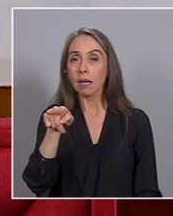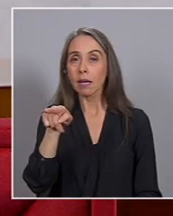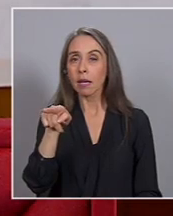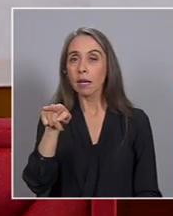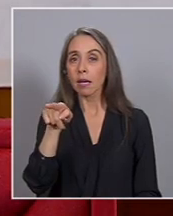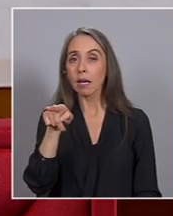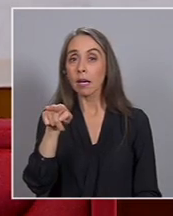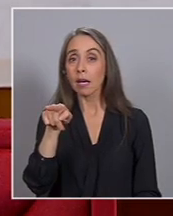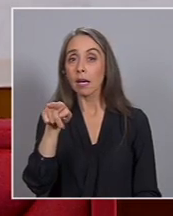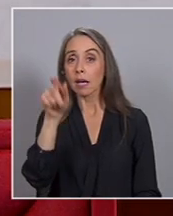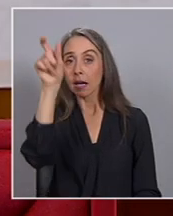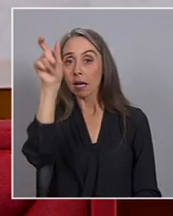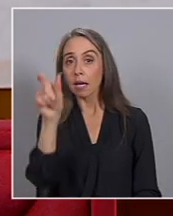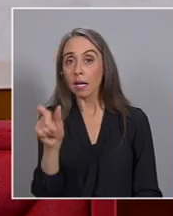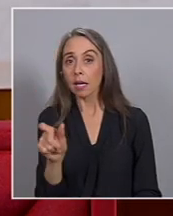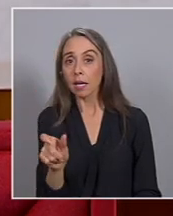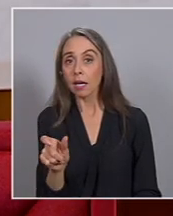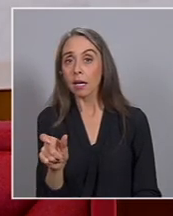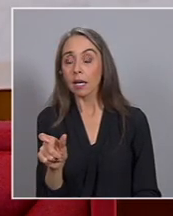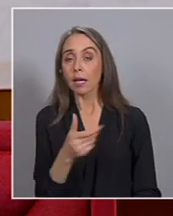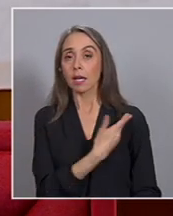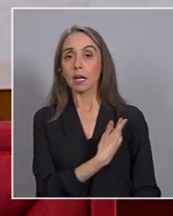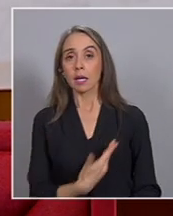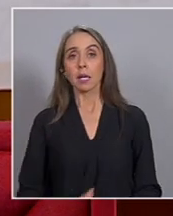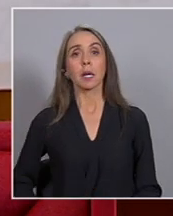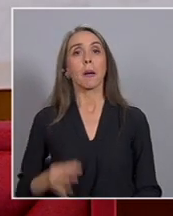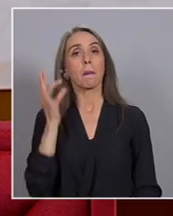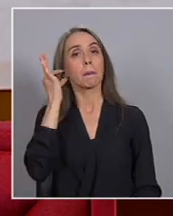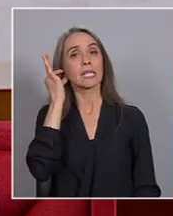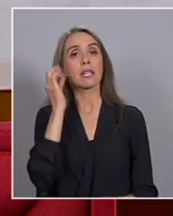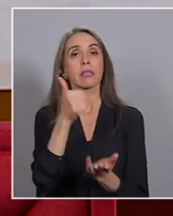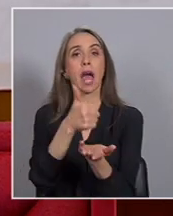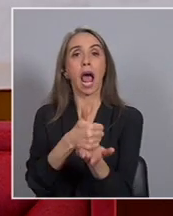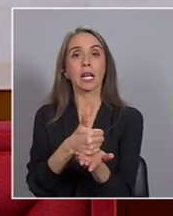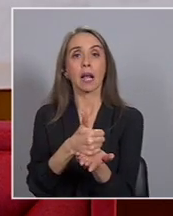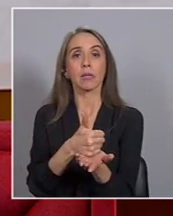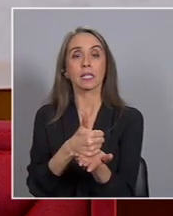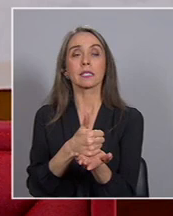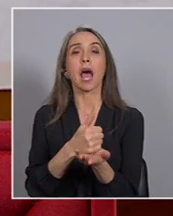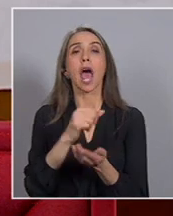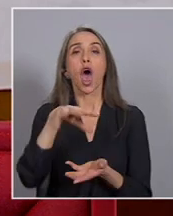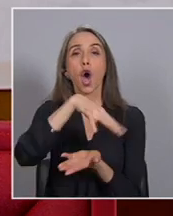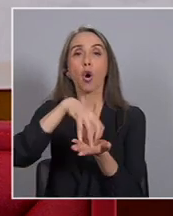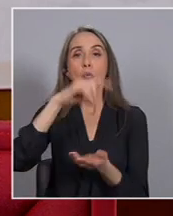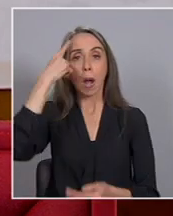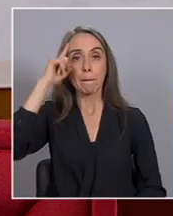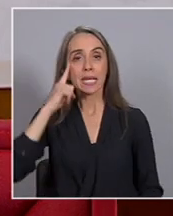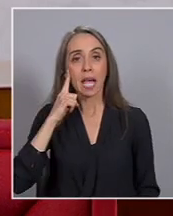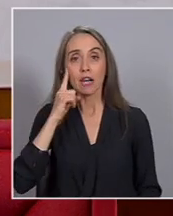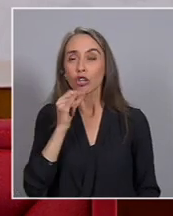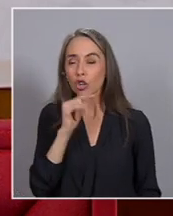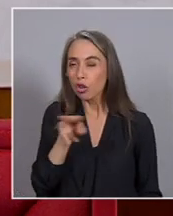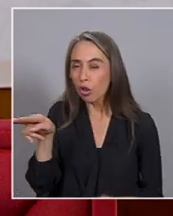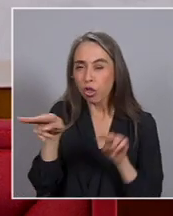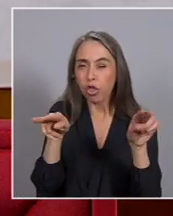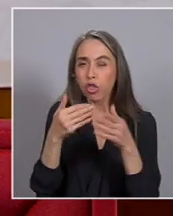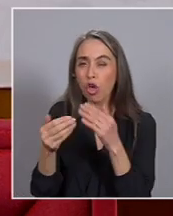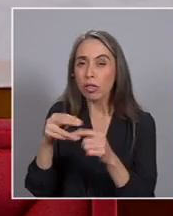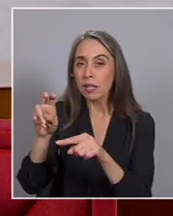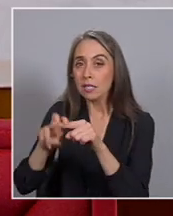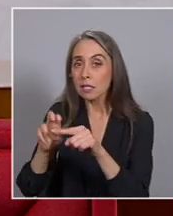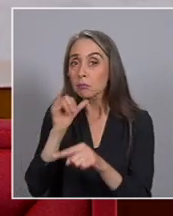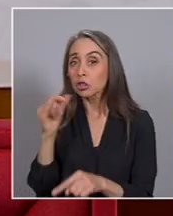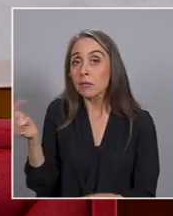nombre de su presidenta, la alcaldesa de Peñalolén. No sé si está presente la alcaldesa de